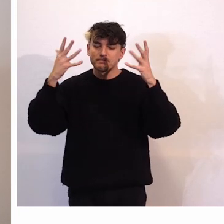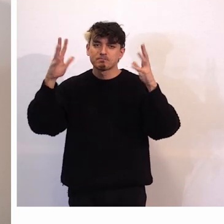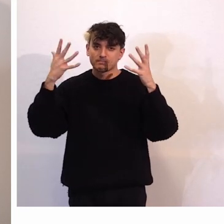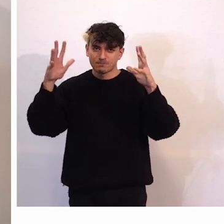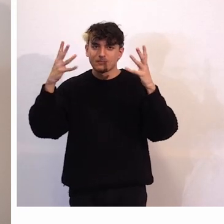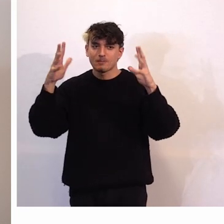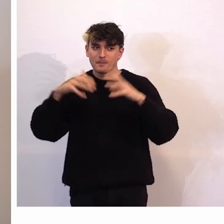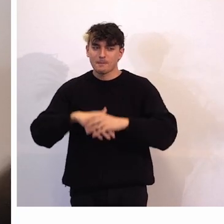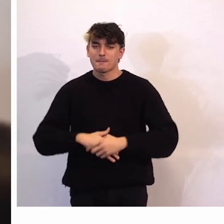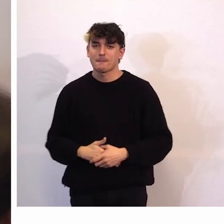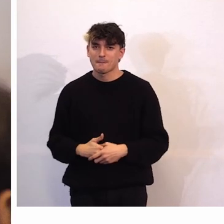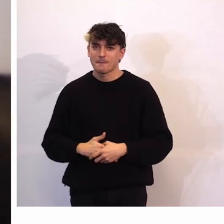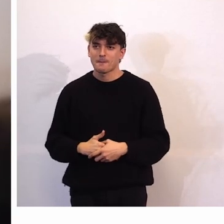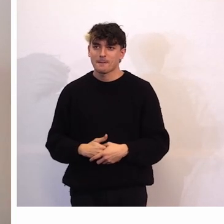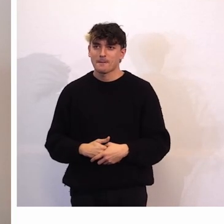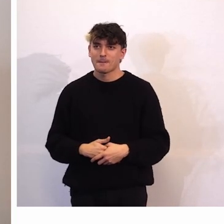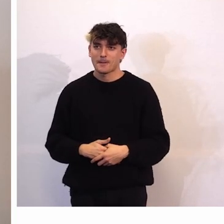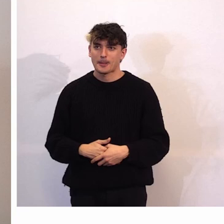Pero